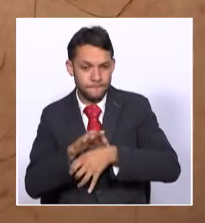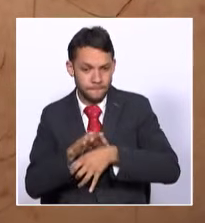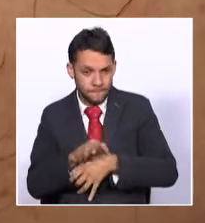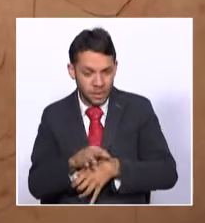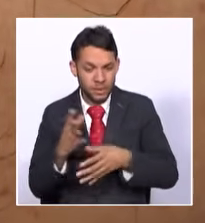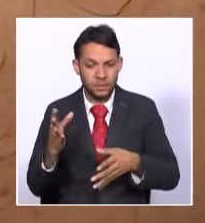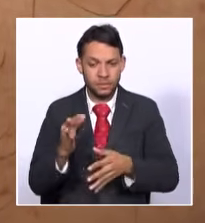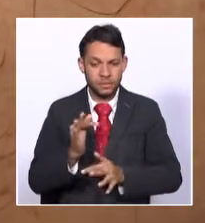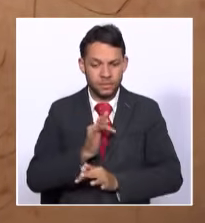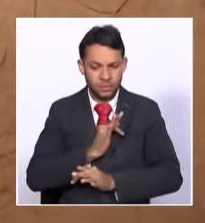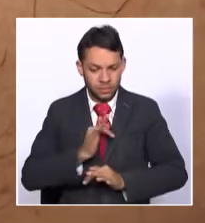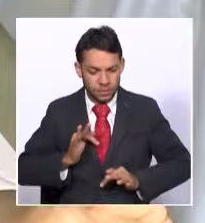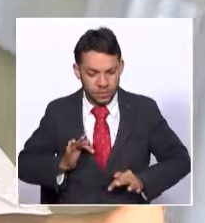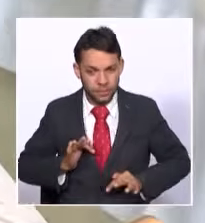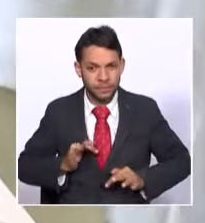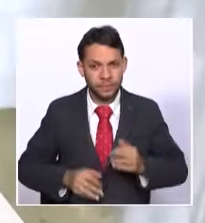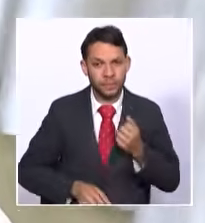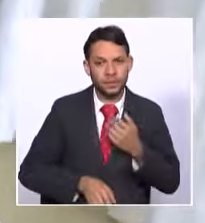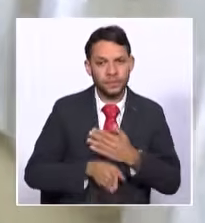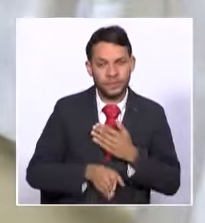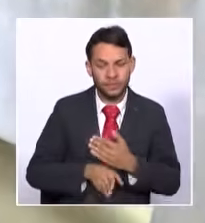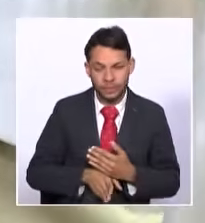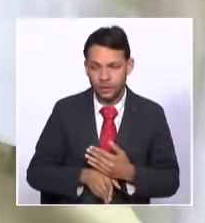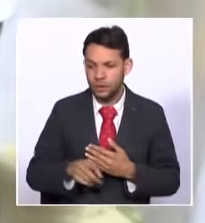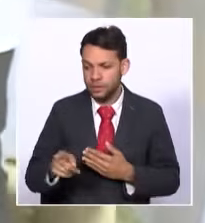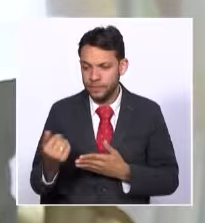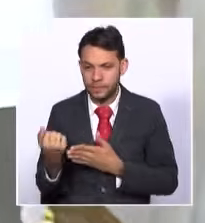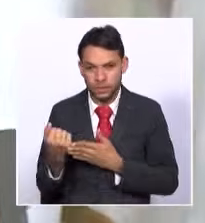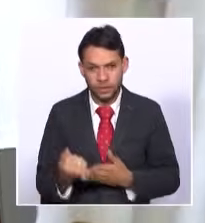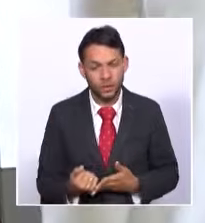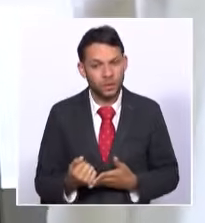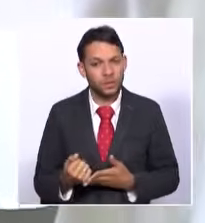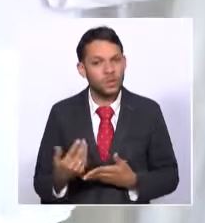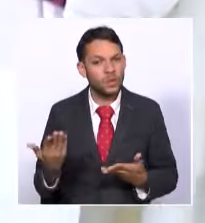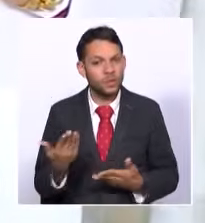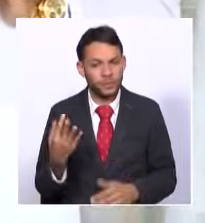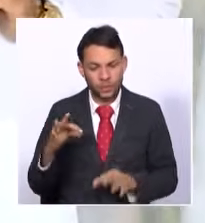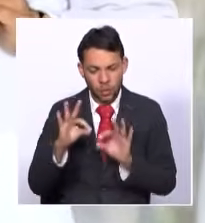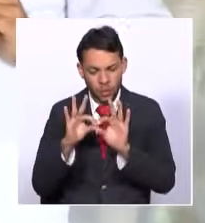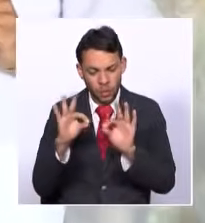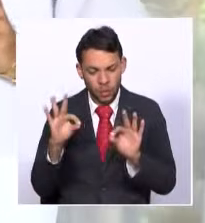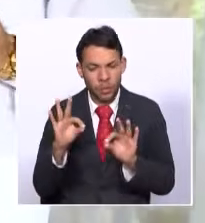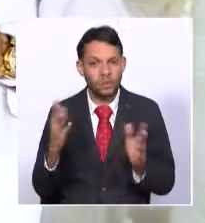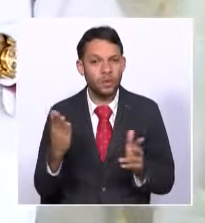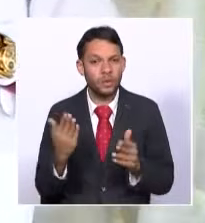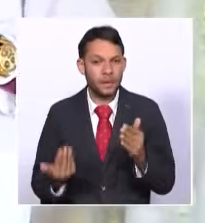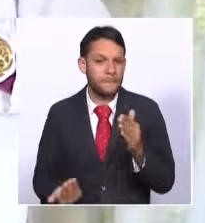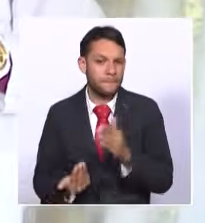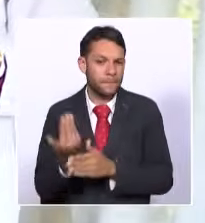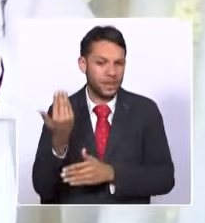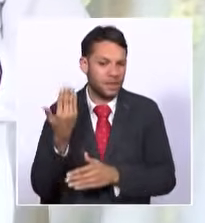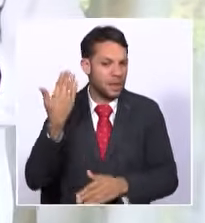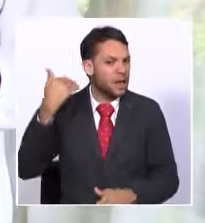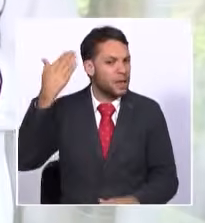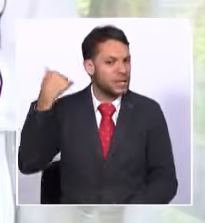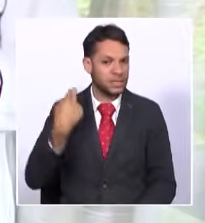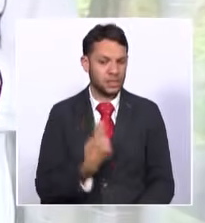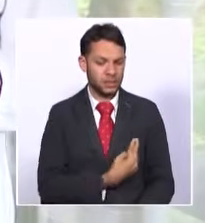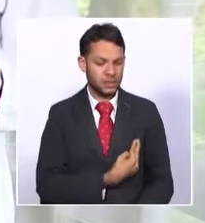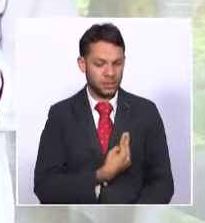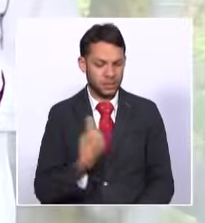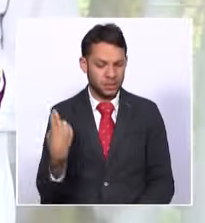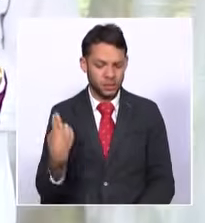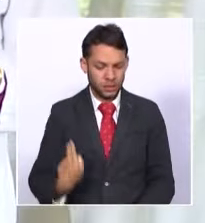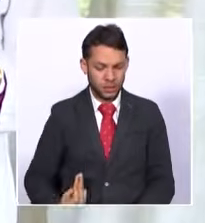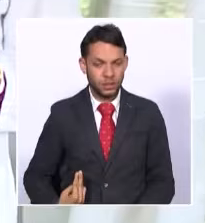para estos casos. La acupuntura nace en la China muchos años, inclusive no existía el metal, se hacía